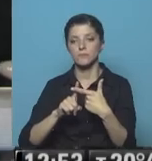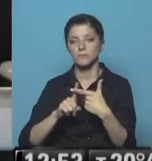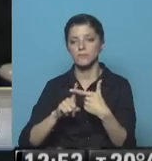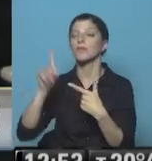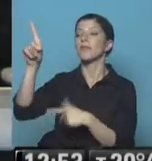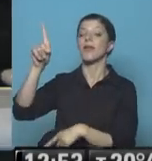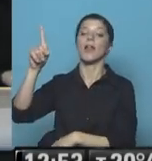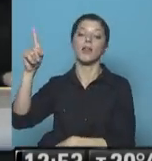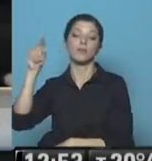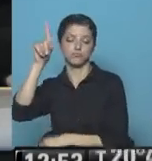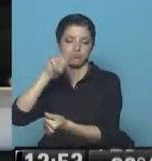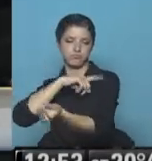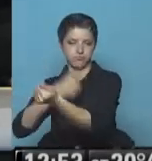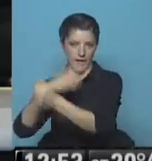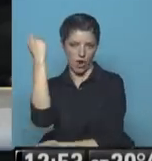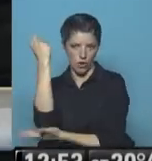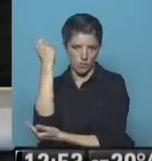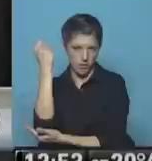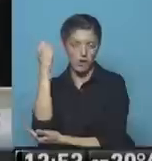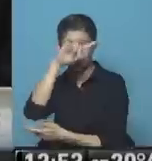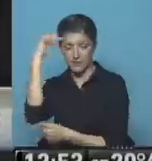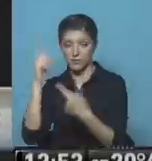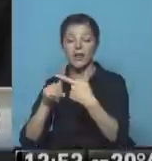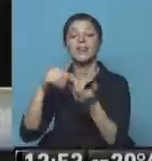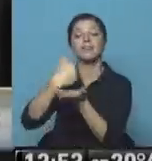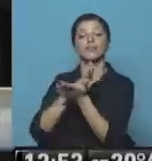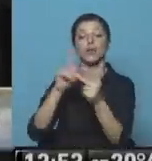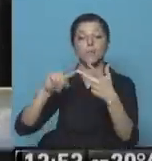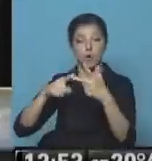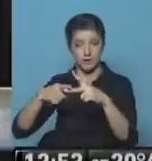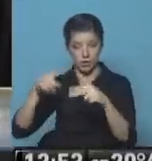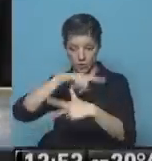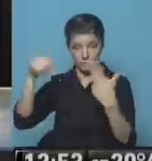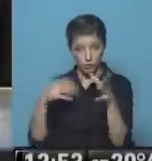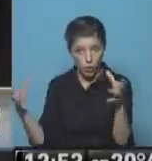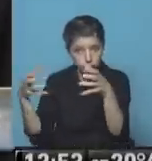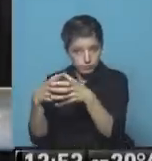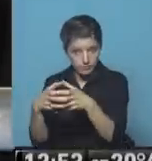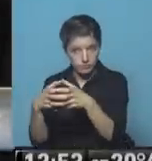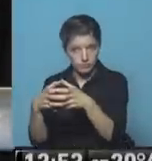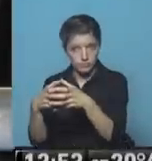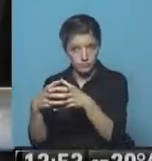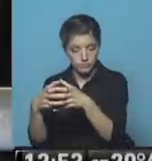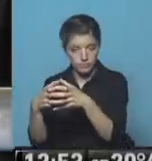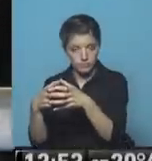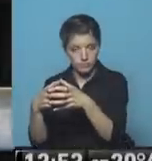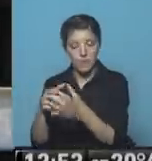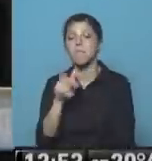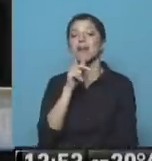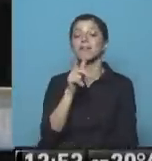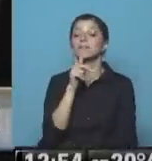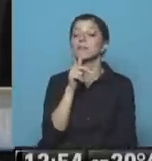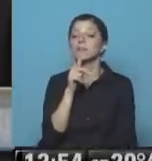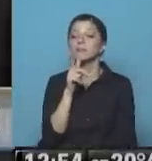multinacional, fundamentalmente, y el sector político que acompañó esto y que indudablemente pareciera ser que